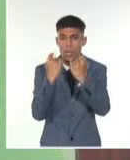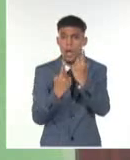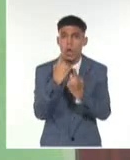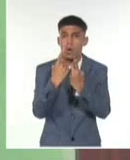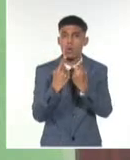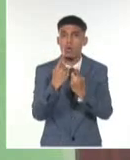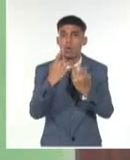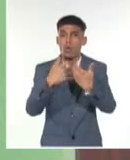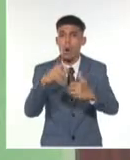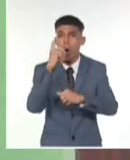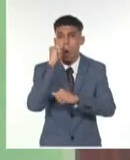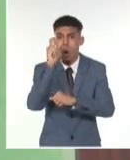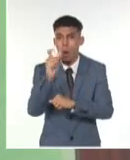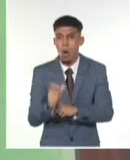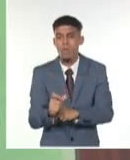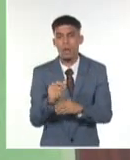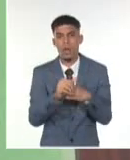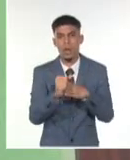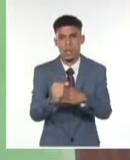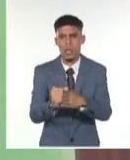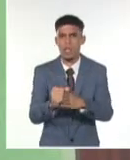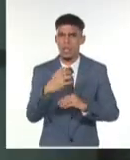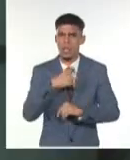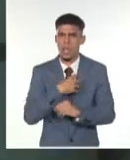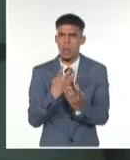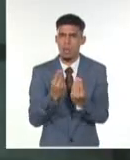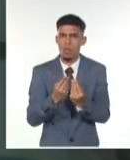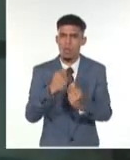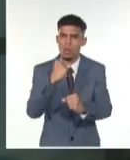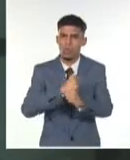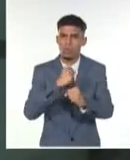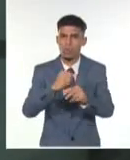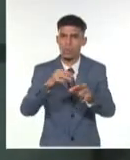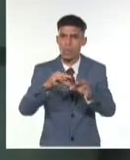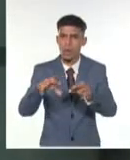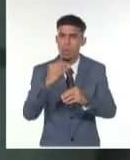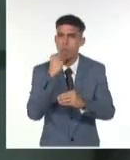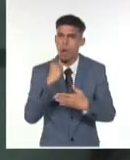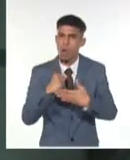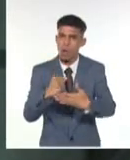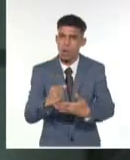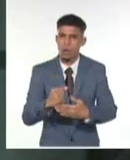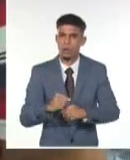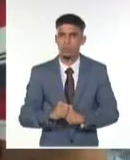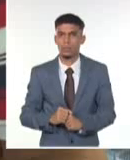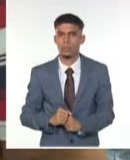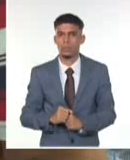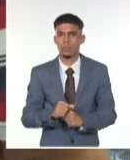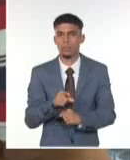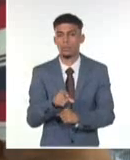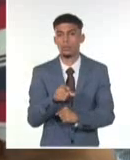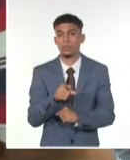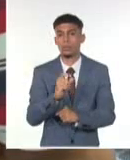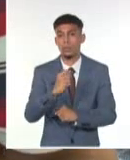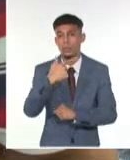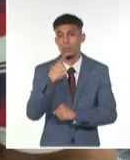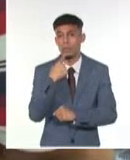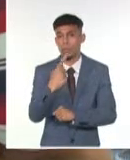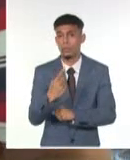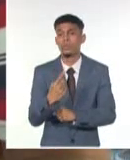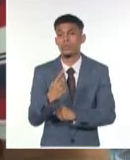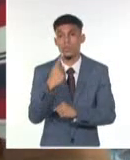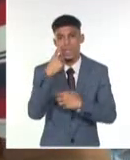se autoabastecen del arroz y que pueden aportar a la alimentación local. En La Sierpe, Valdés Mesa destacó el papel de las